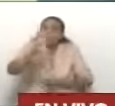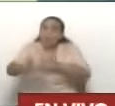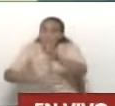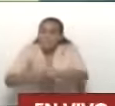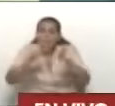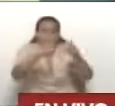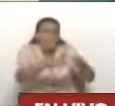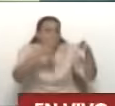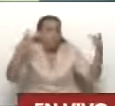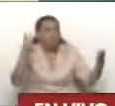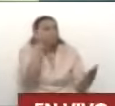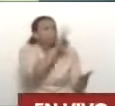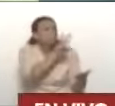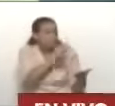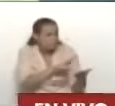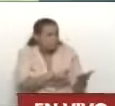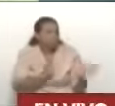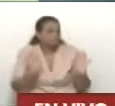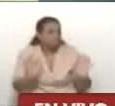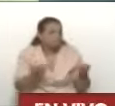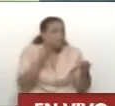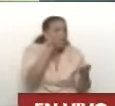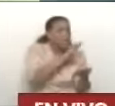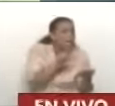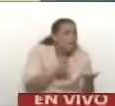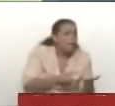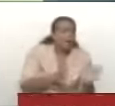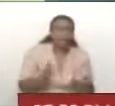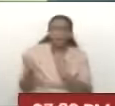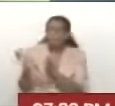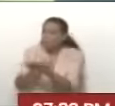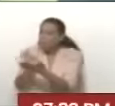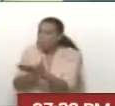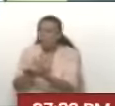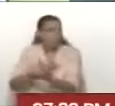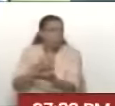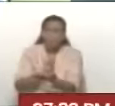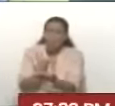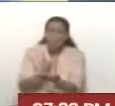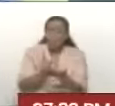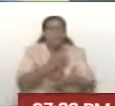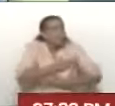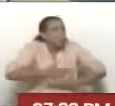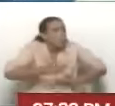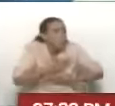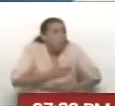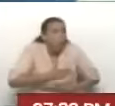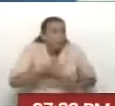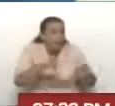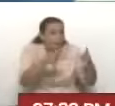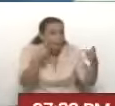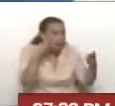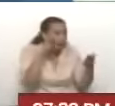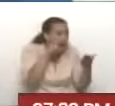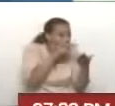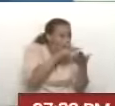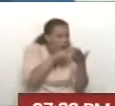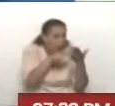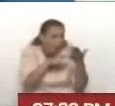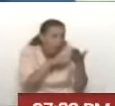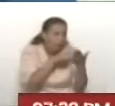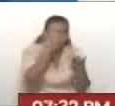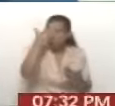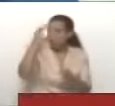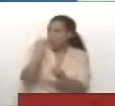su periódico impreso, léalo. Es bueno, es sabroso. ¿Por qué? Bueno, porque uno se entera cosas allí que